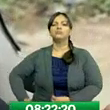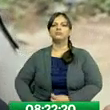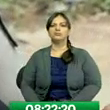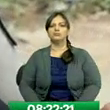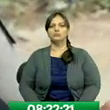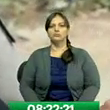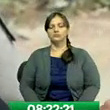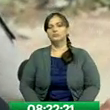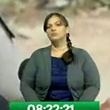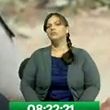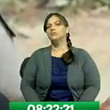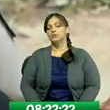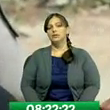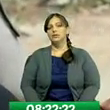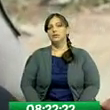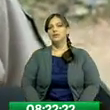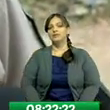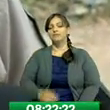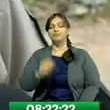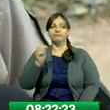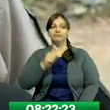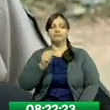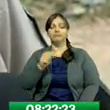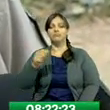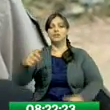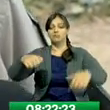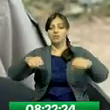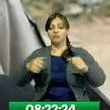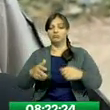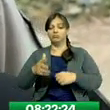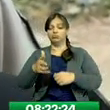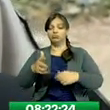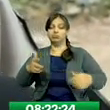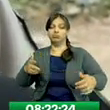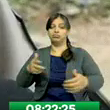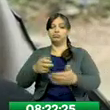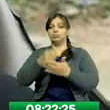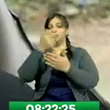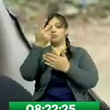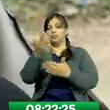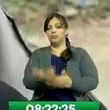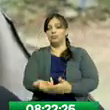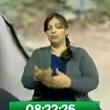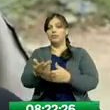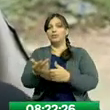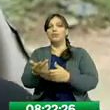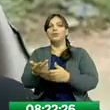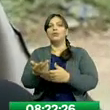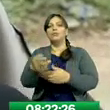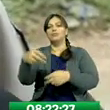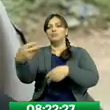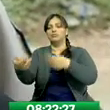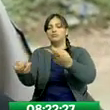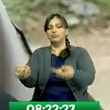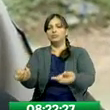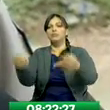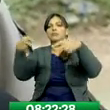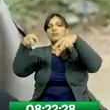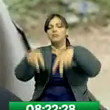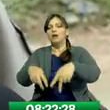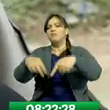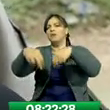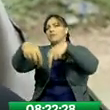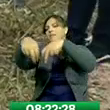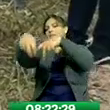motocicletas sufren una caída, logran interceptar a la moto. Producto de esto se genera un cruce